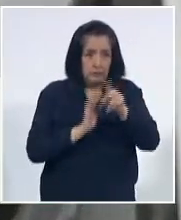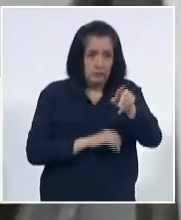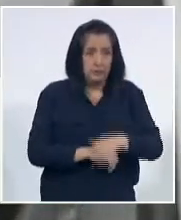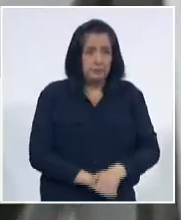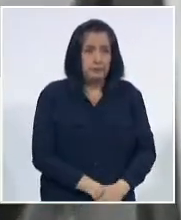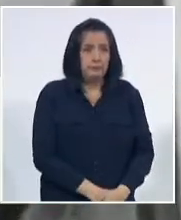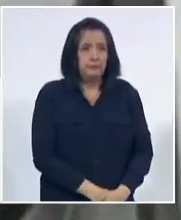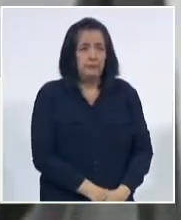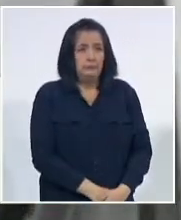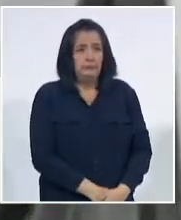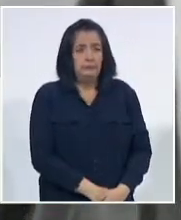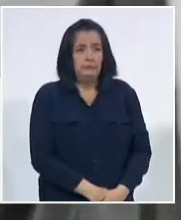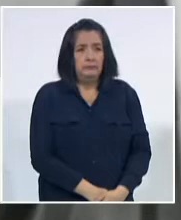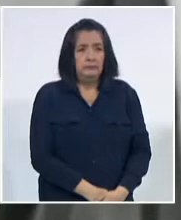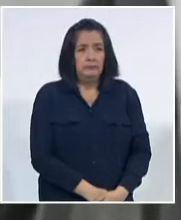déjame.